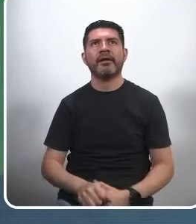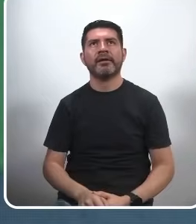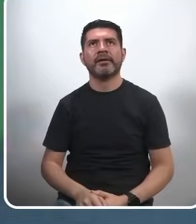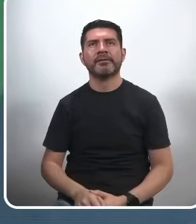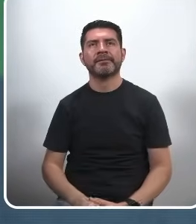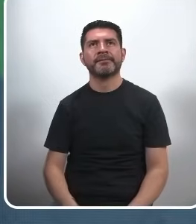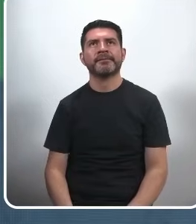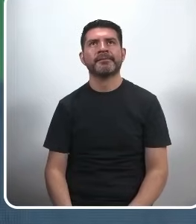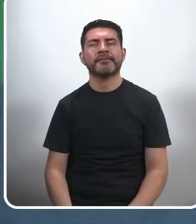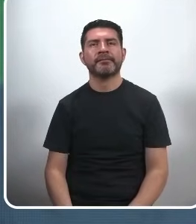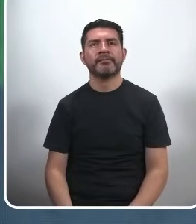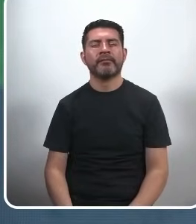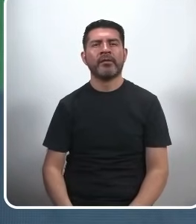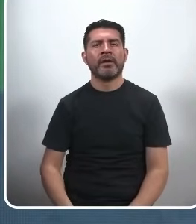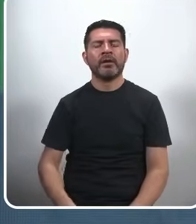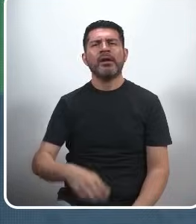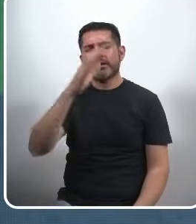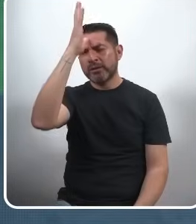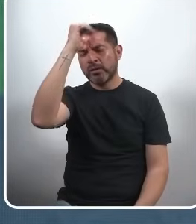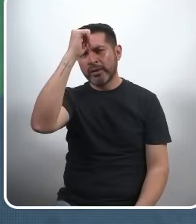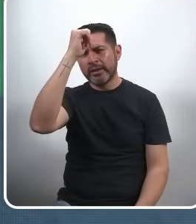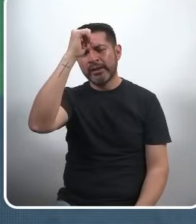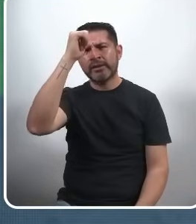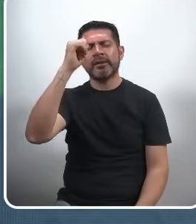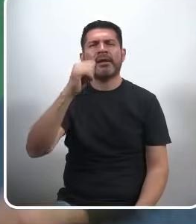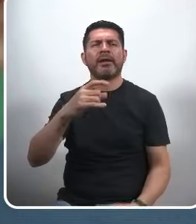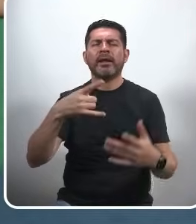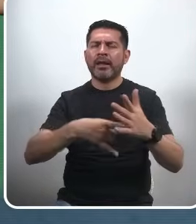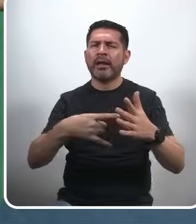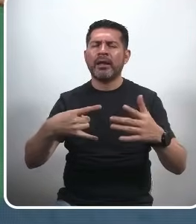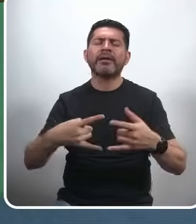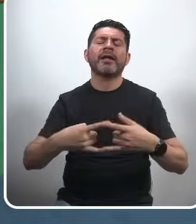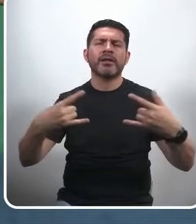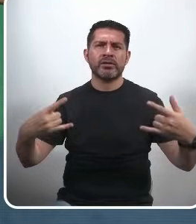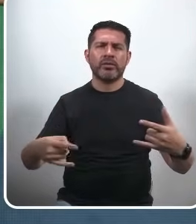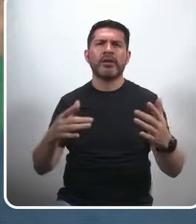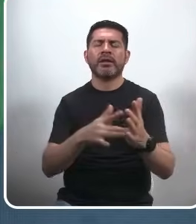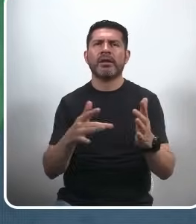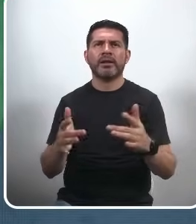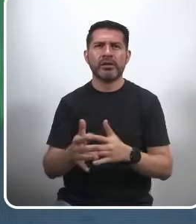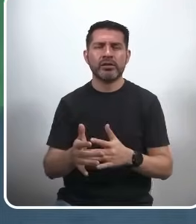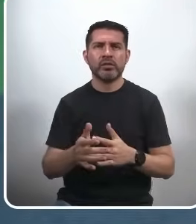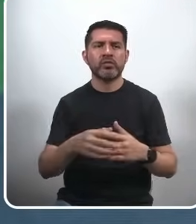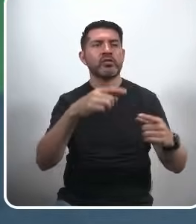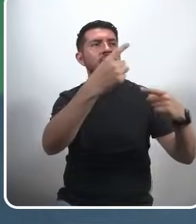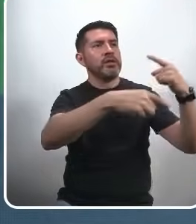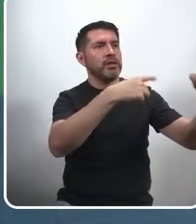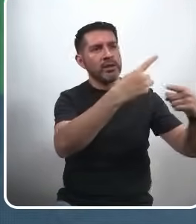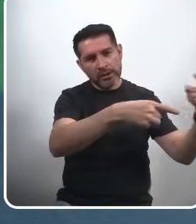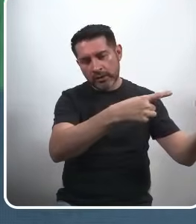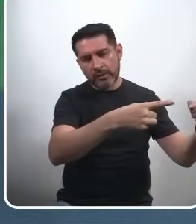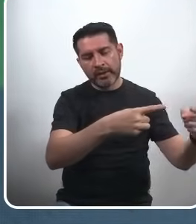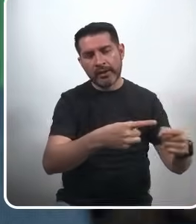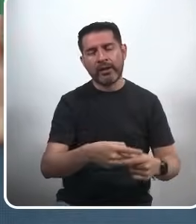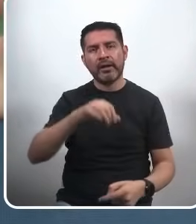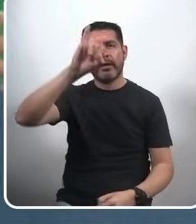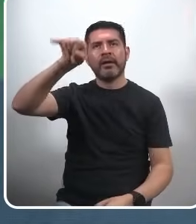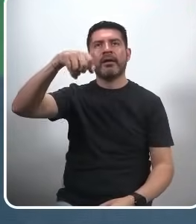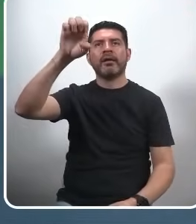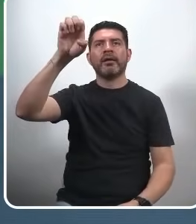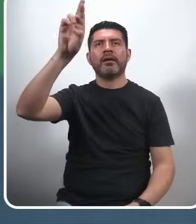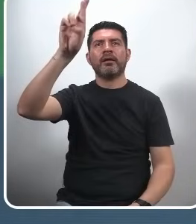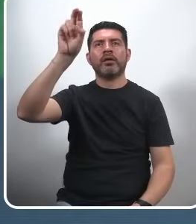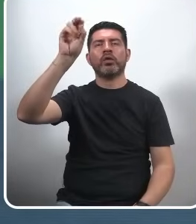del pasaje cuando Jesús se quedó en Jerusalén? Que fueron todo mundo, ¿sí? ¿Cómo se les quedó a Jesús en Jerusalén? Porque como